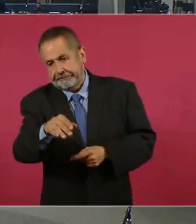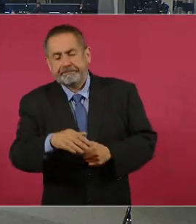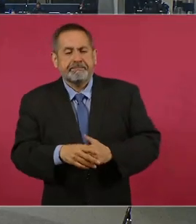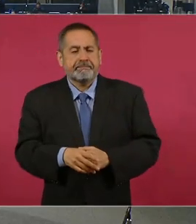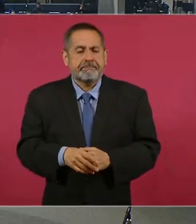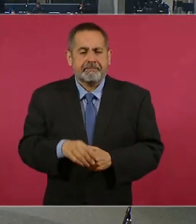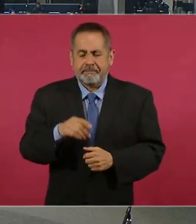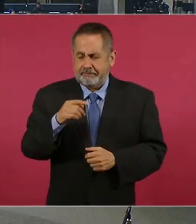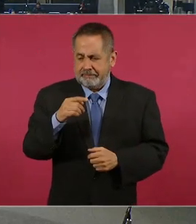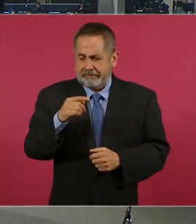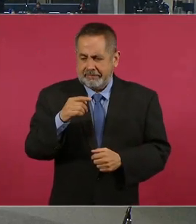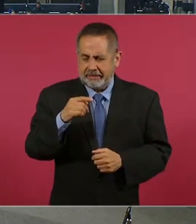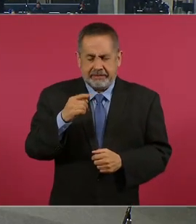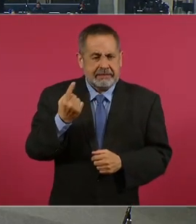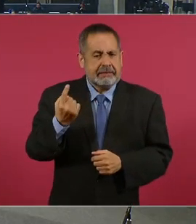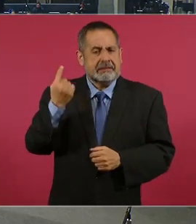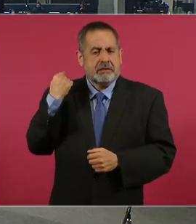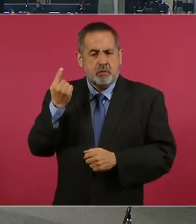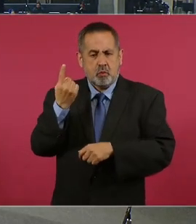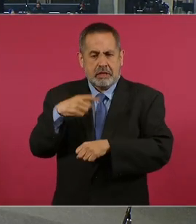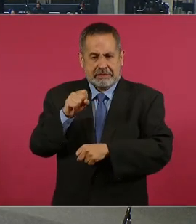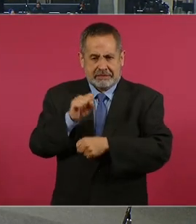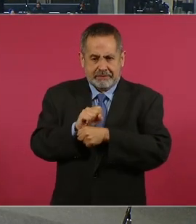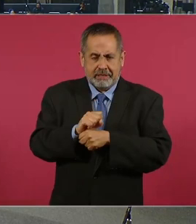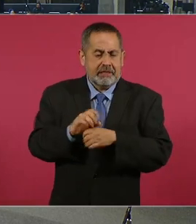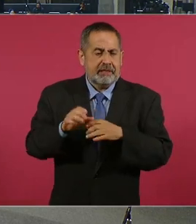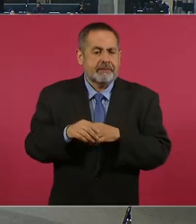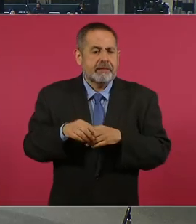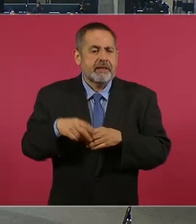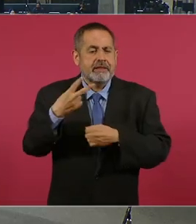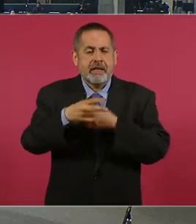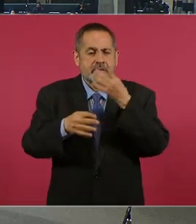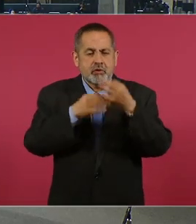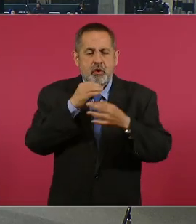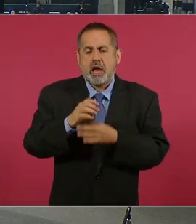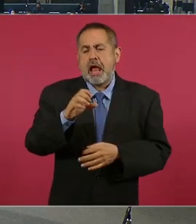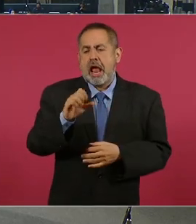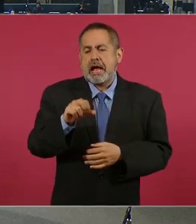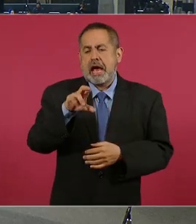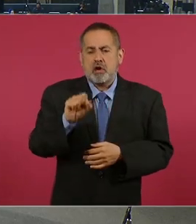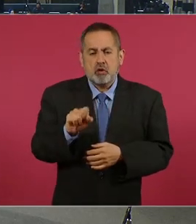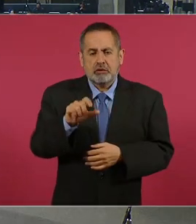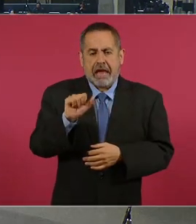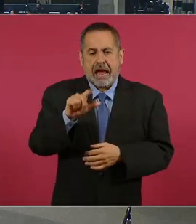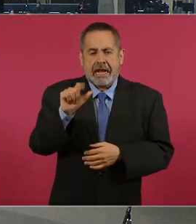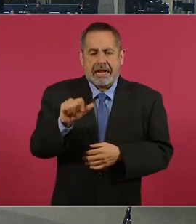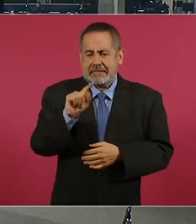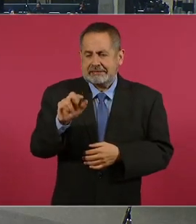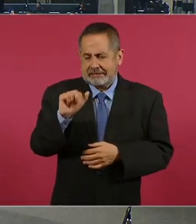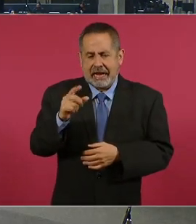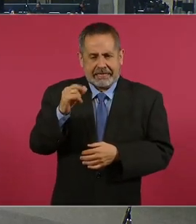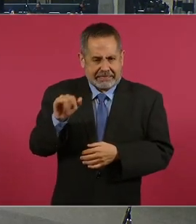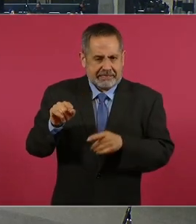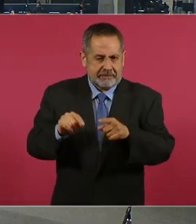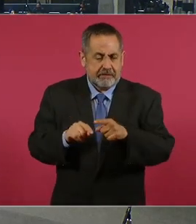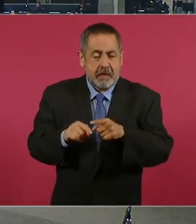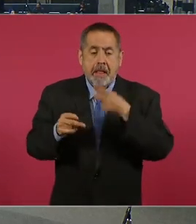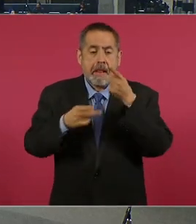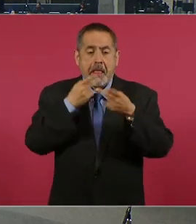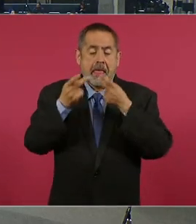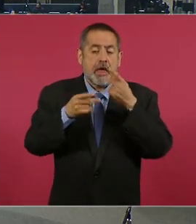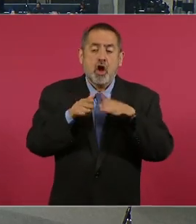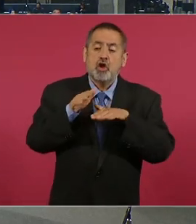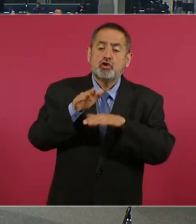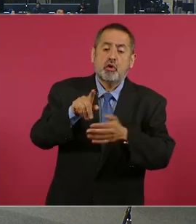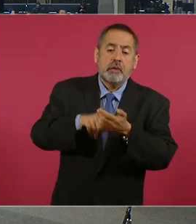La semana pasada, en el programa de Carlos Alarraqui, se hizo un comentario sobre el exgobernador